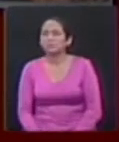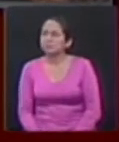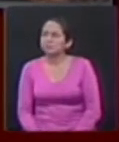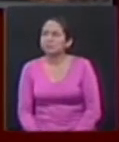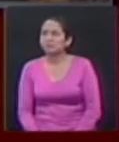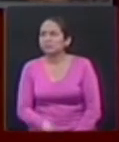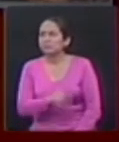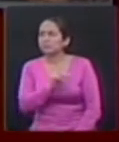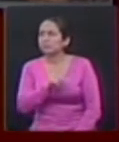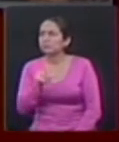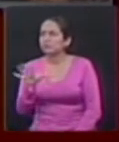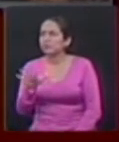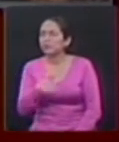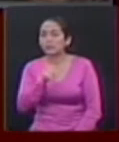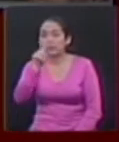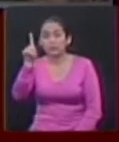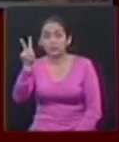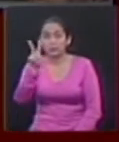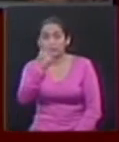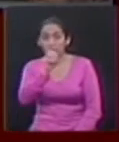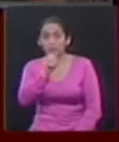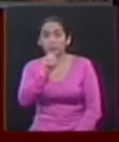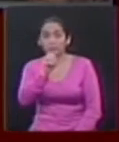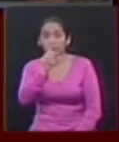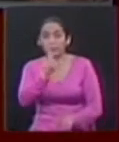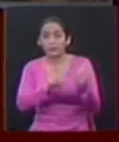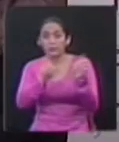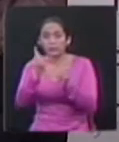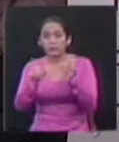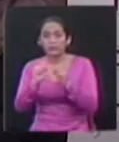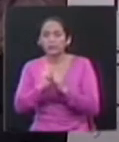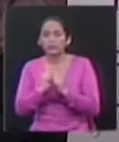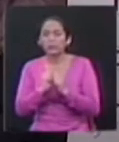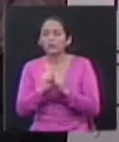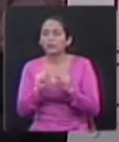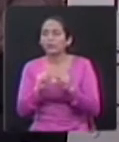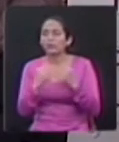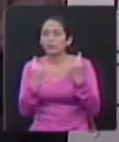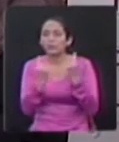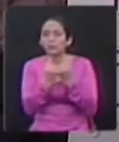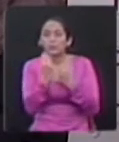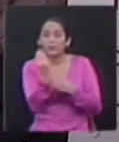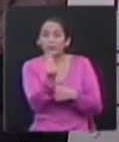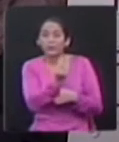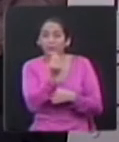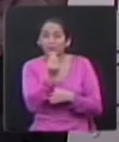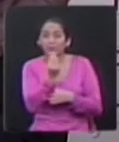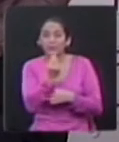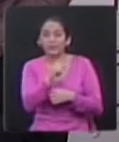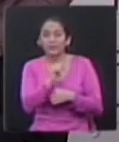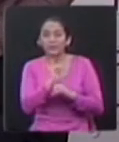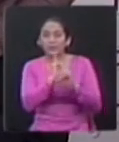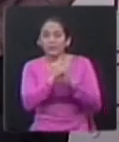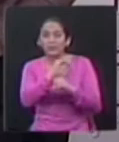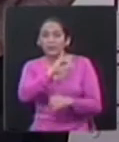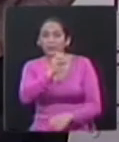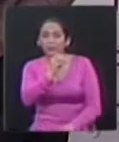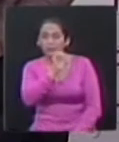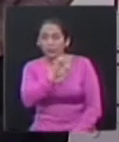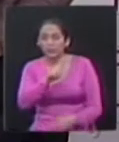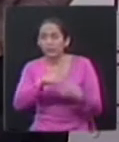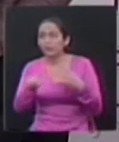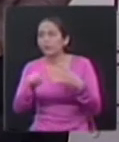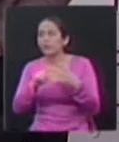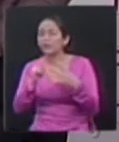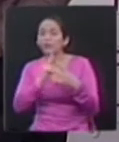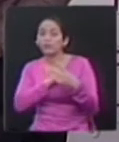aproximadamente son 120 artistas en escena, el coro juvenil del Conservatorio Superior José María Rodríguez, el coro polifónico de la